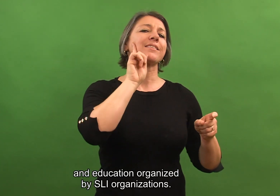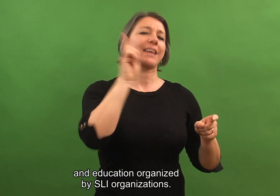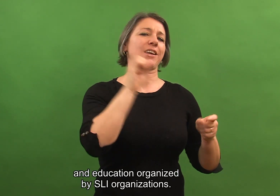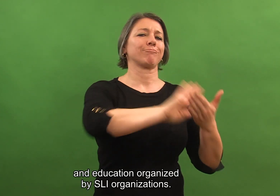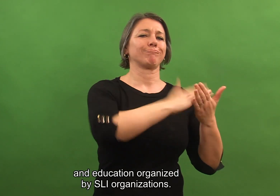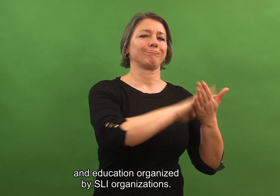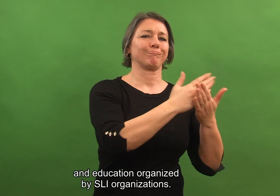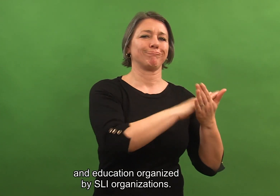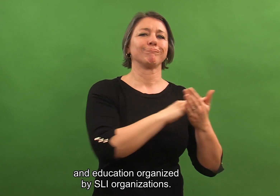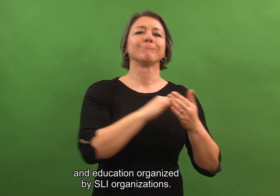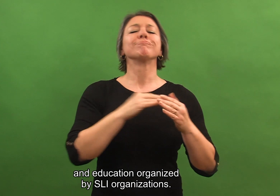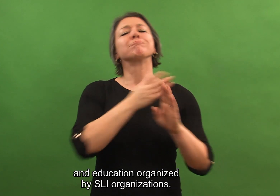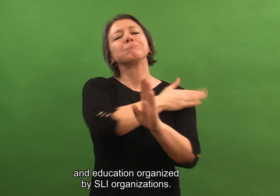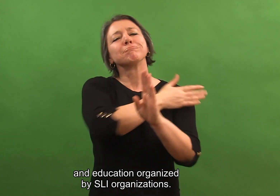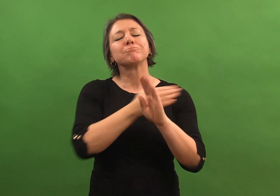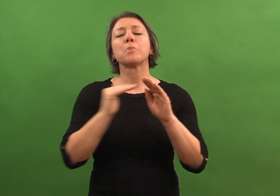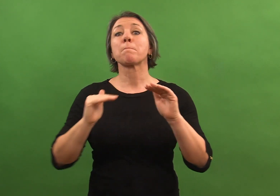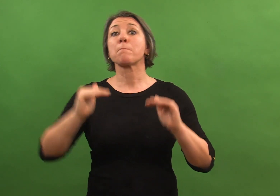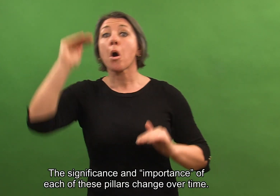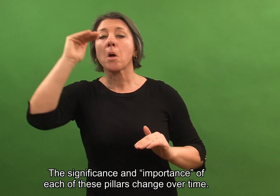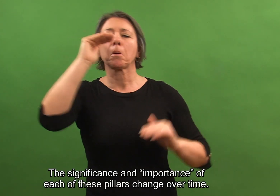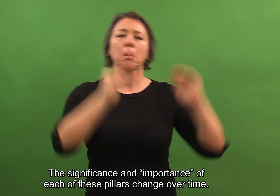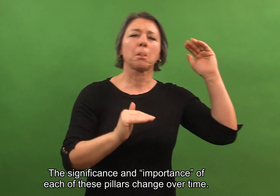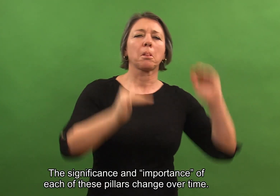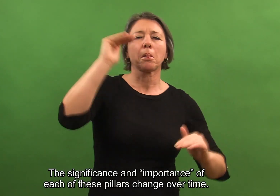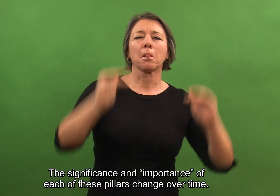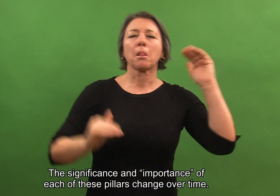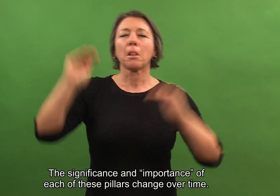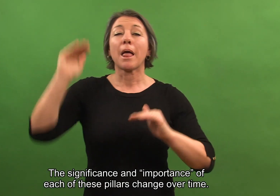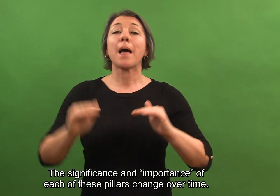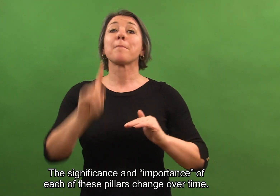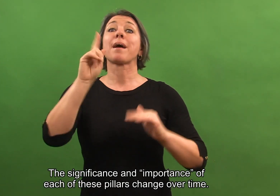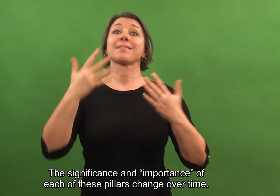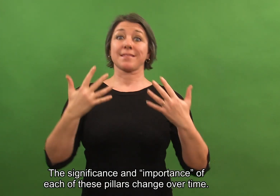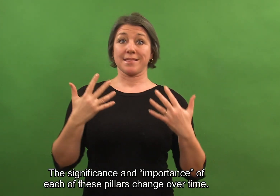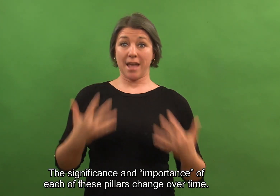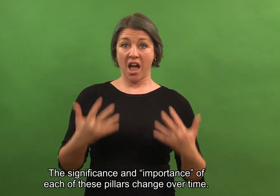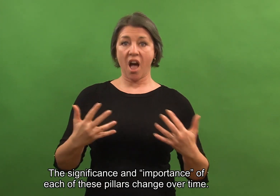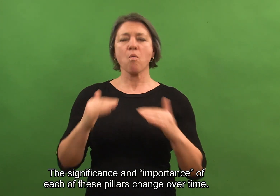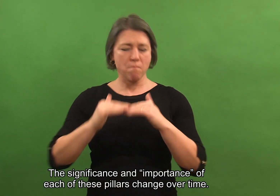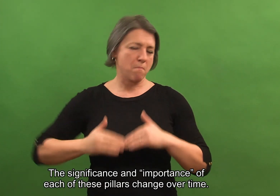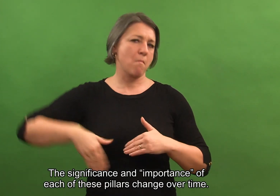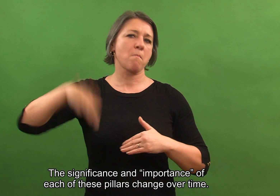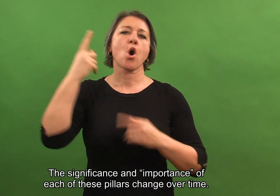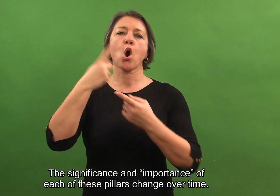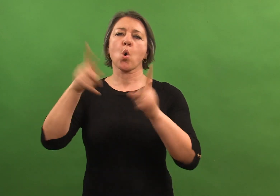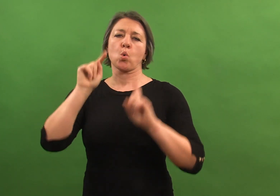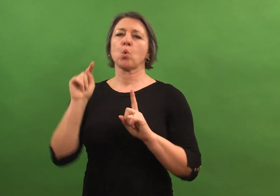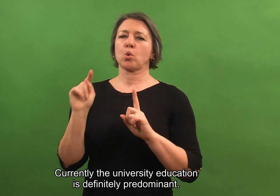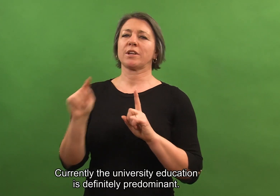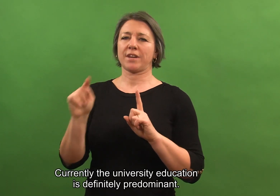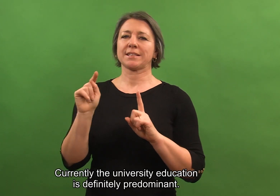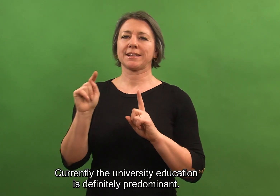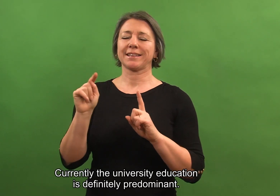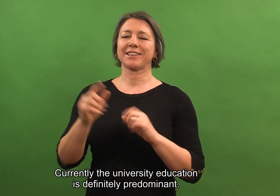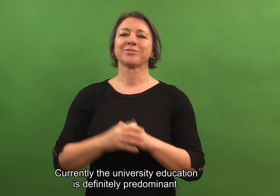Educación universitaria, la educación organizada por las organizaciones de sordos y las organizaciones de intérpretes de lengua